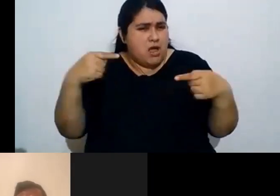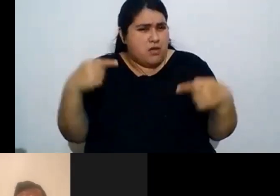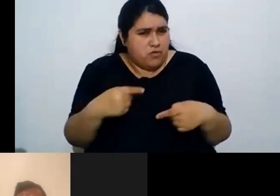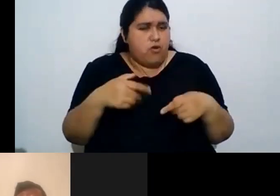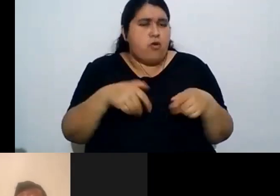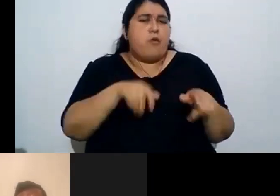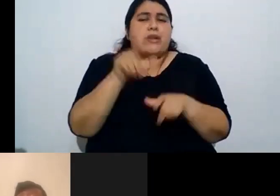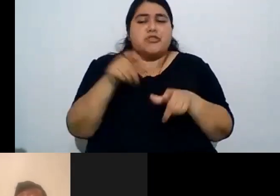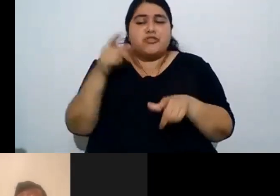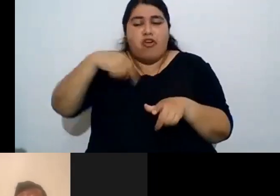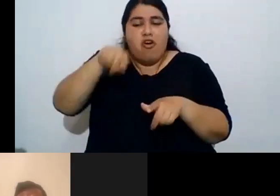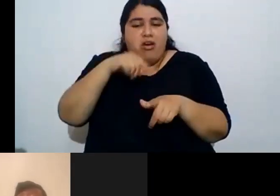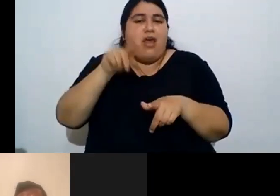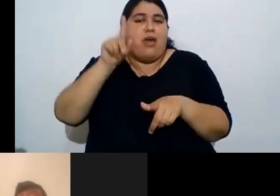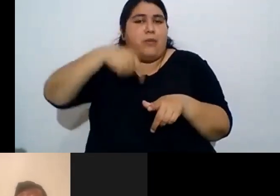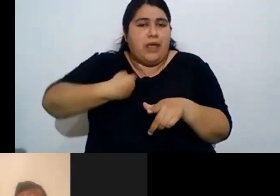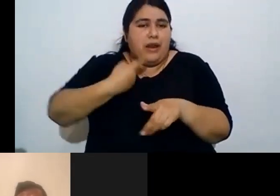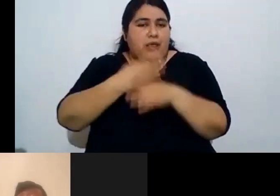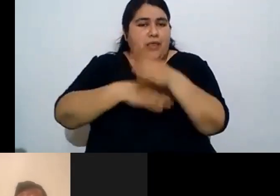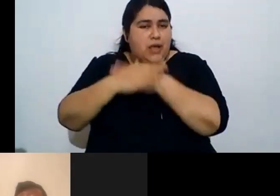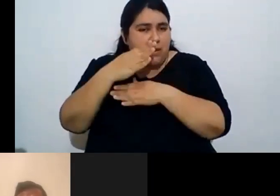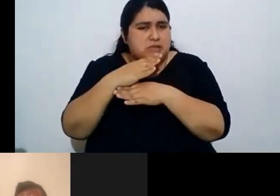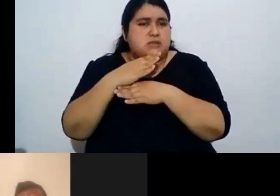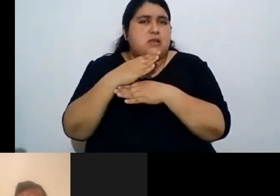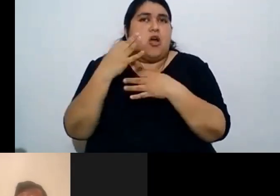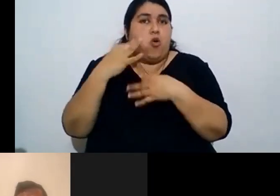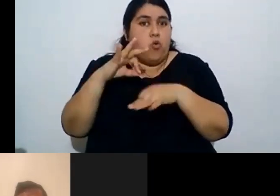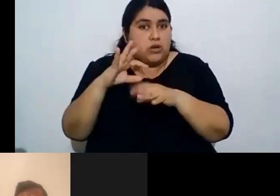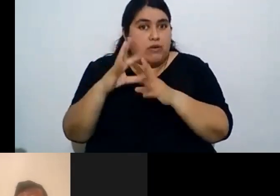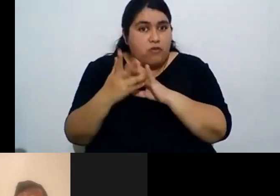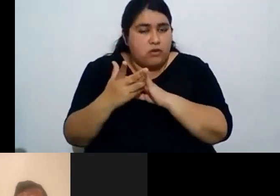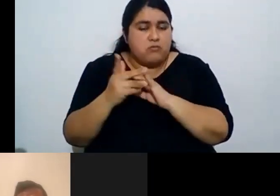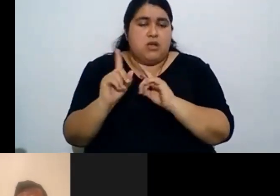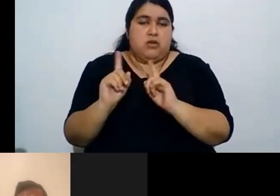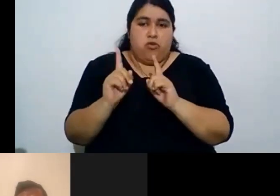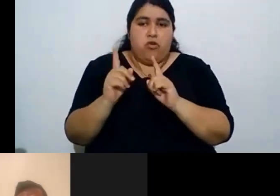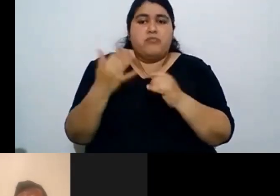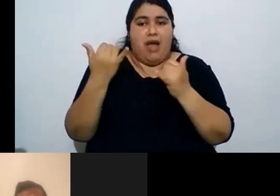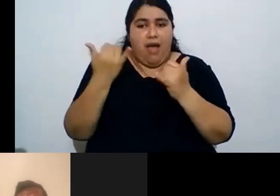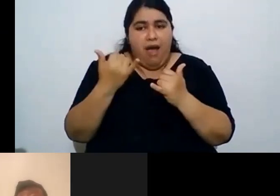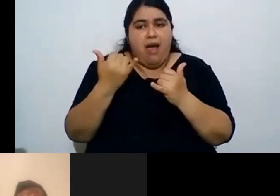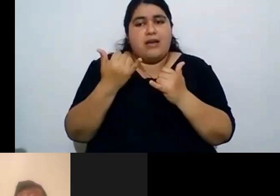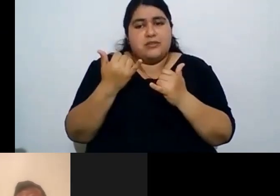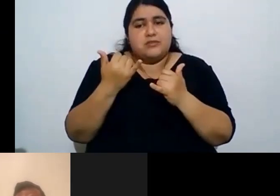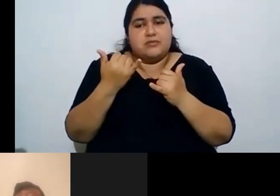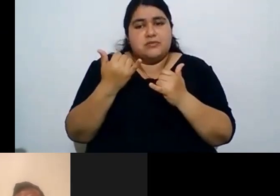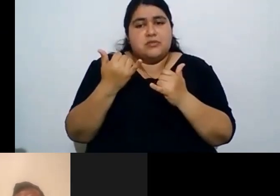algún tipo, digamos, de una condición específica